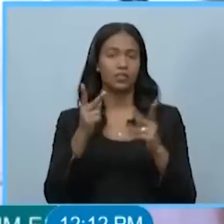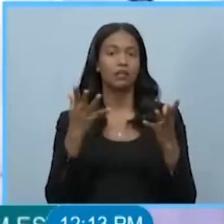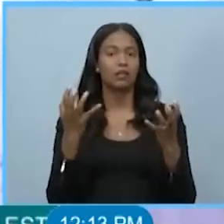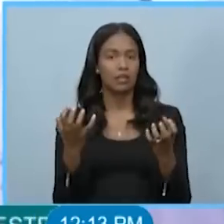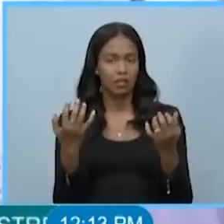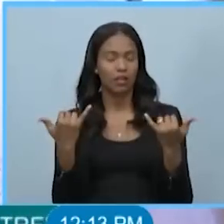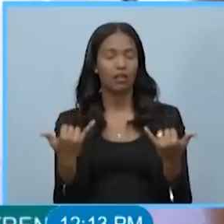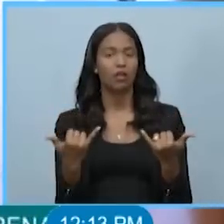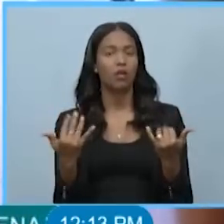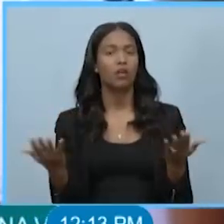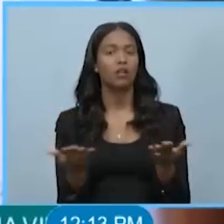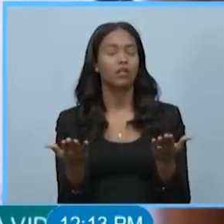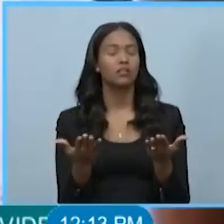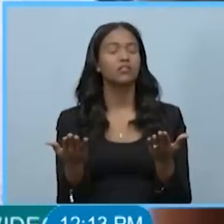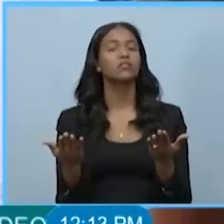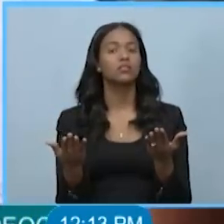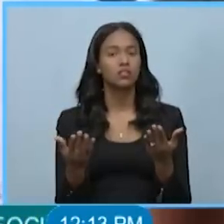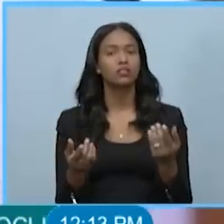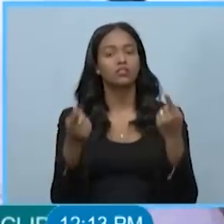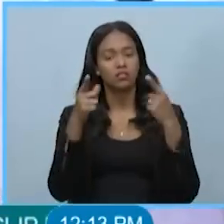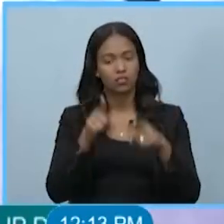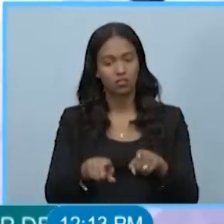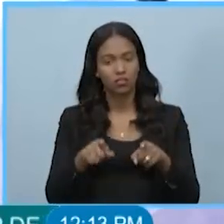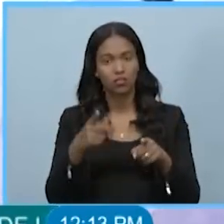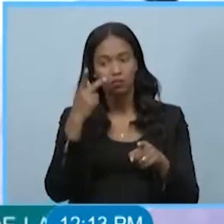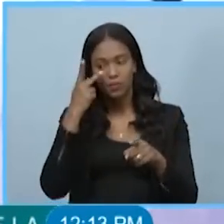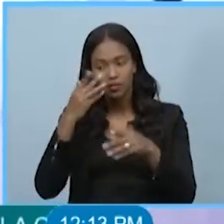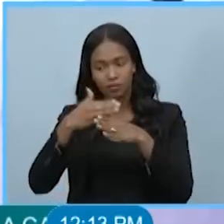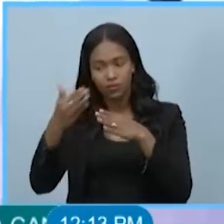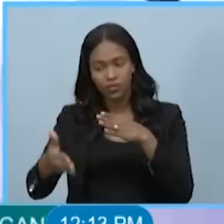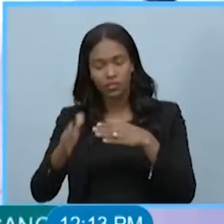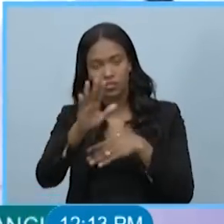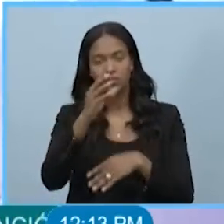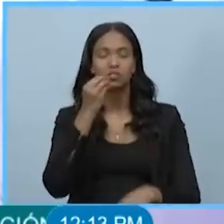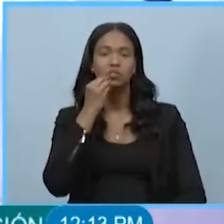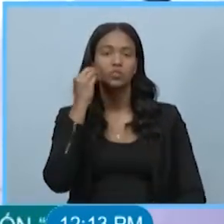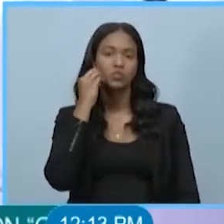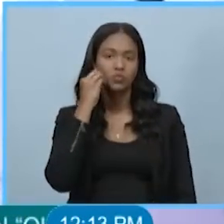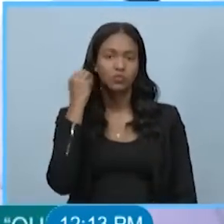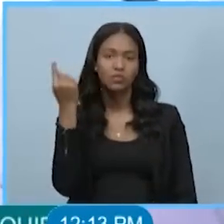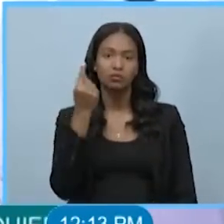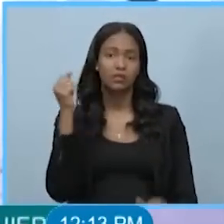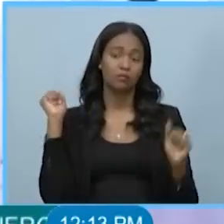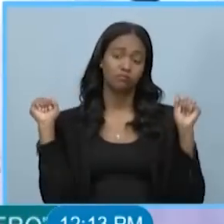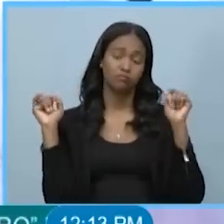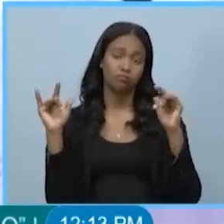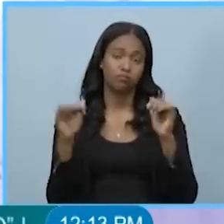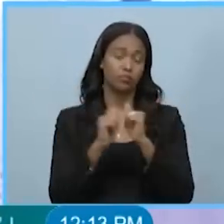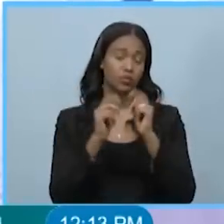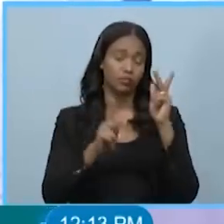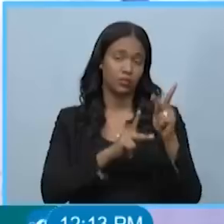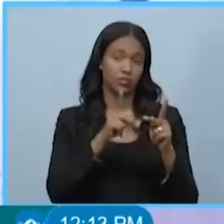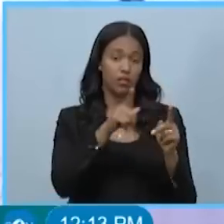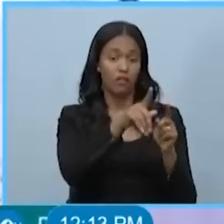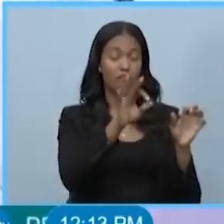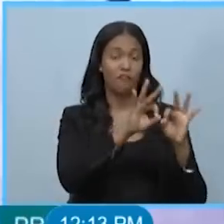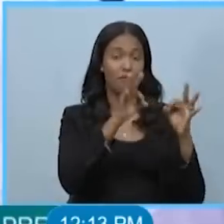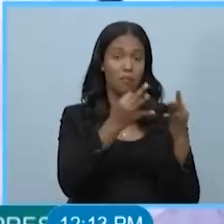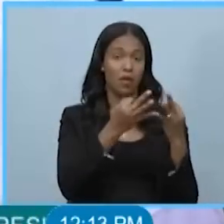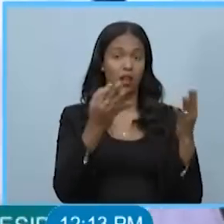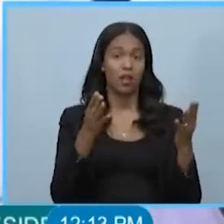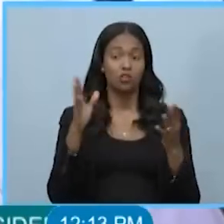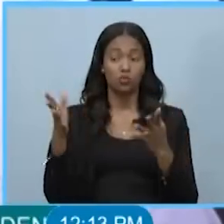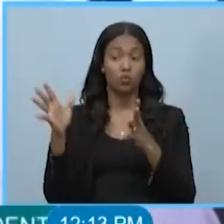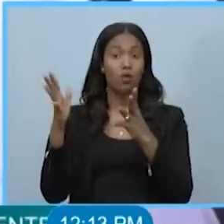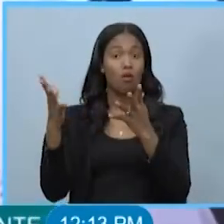entraran y le despidieran ya en su propia casa, donde recibió a tanta gente. Los familiares, entonces, en cumplimiento